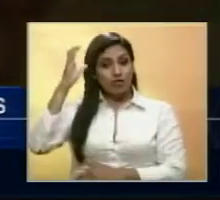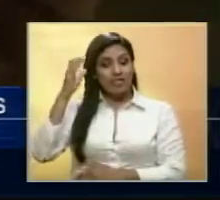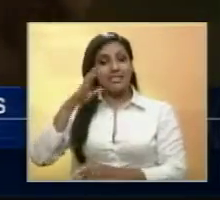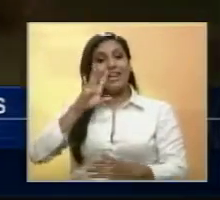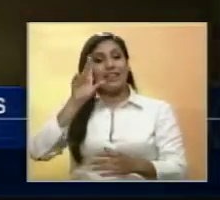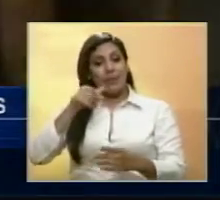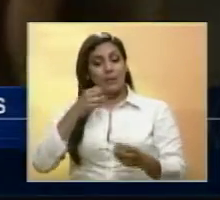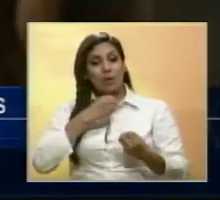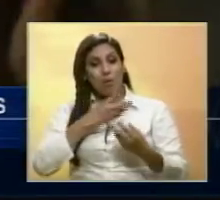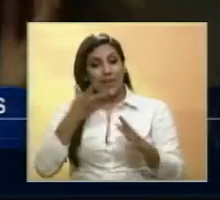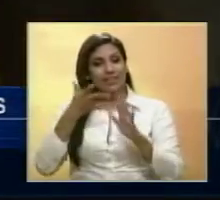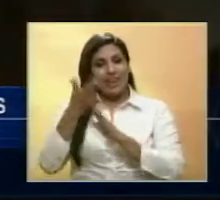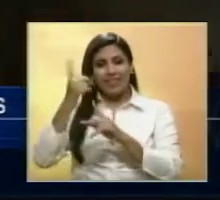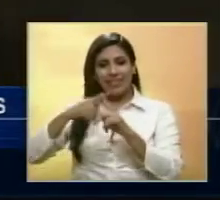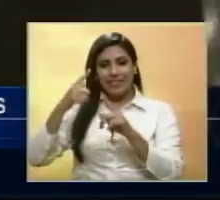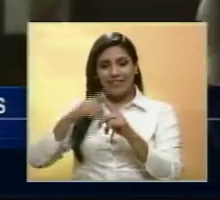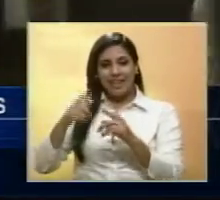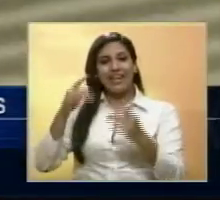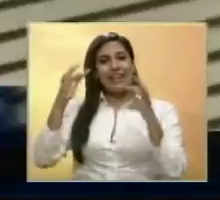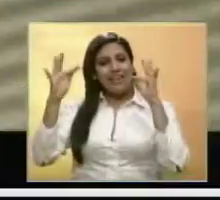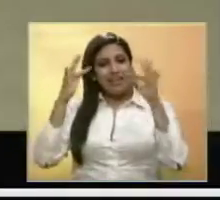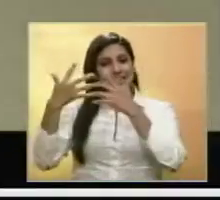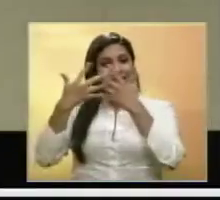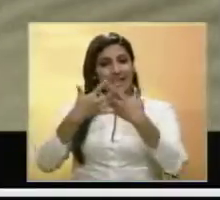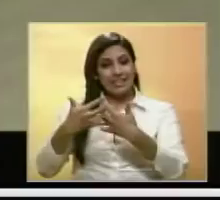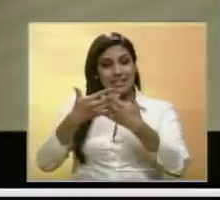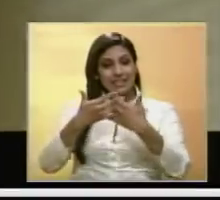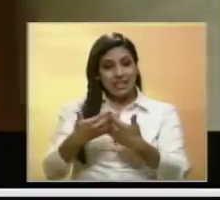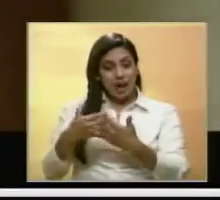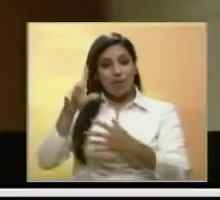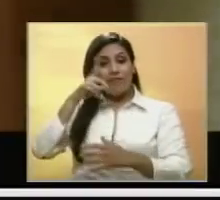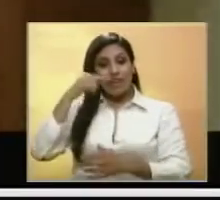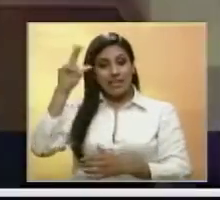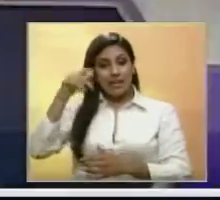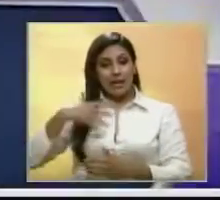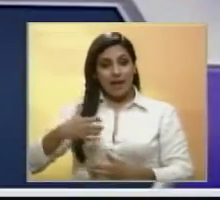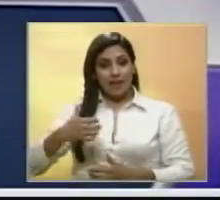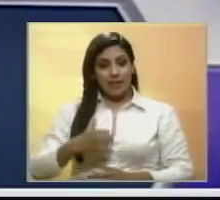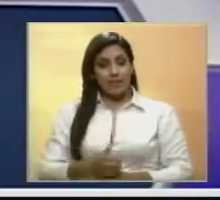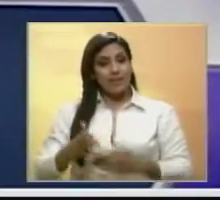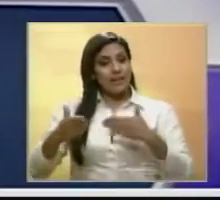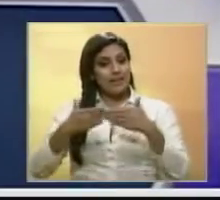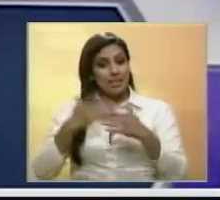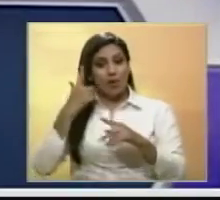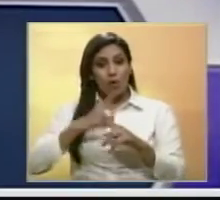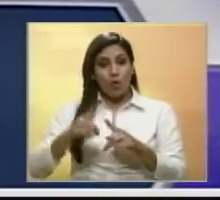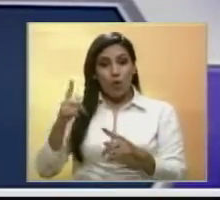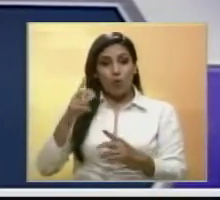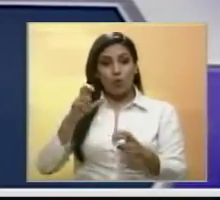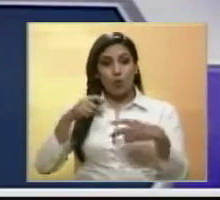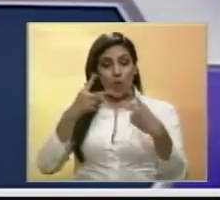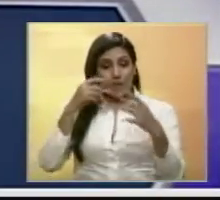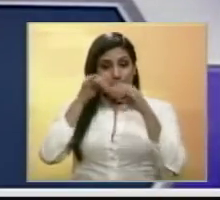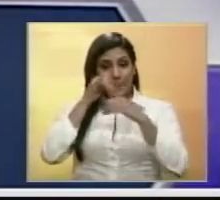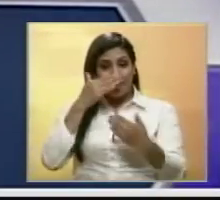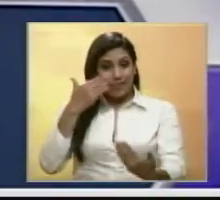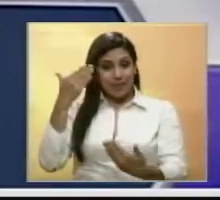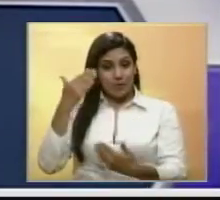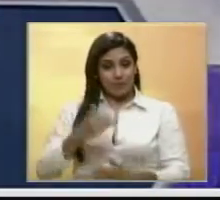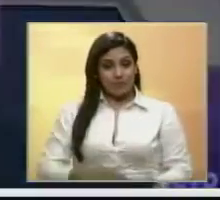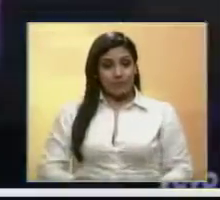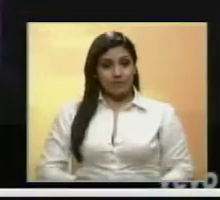en consideración para varios festivales de Estados Unidos, Francia y Canadá. Y cerramos con el estreno del nuevo video de